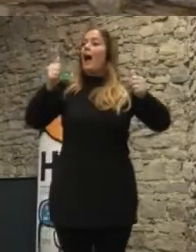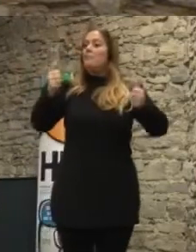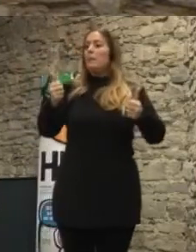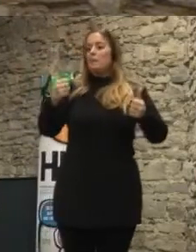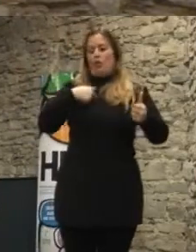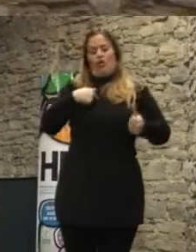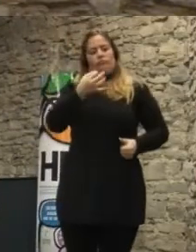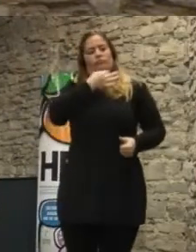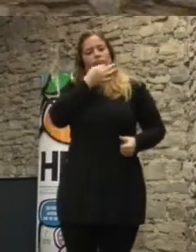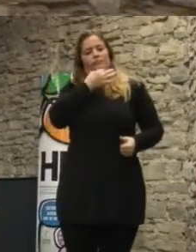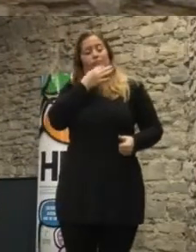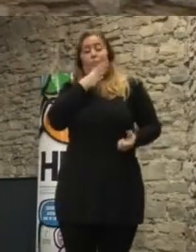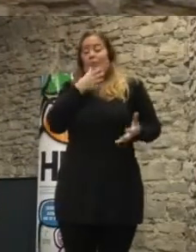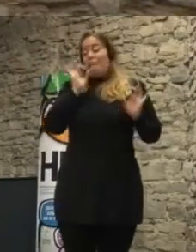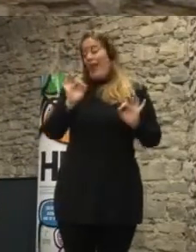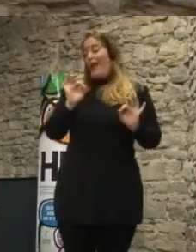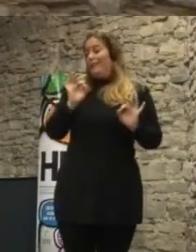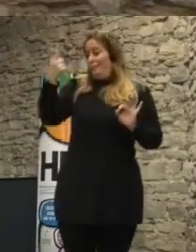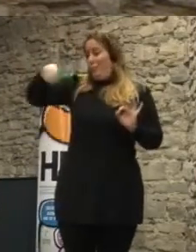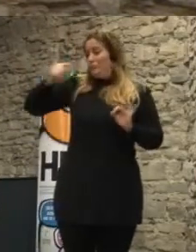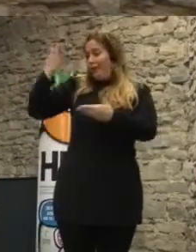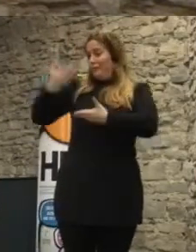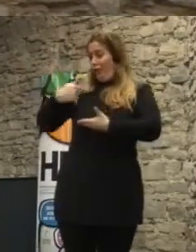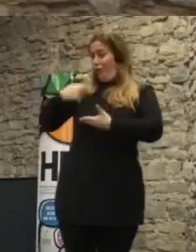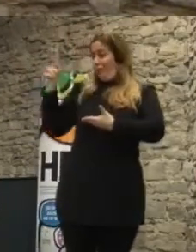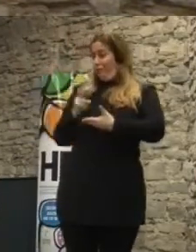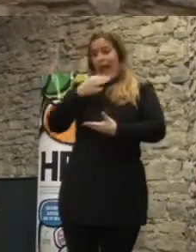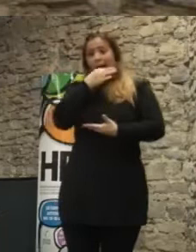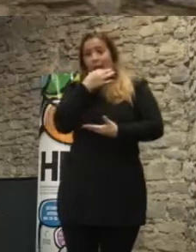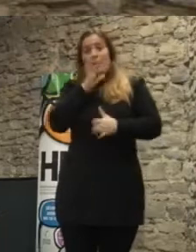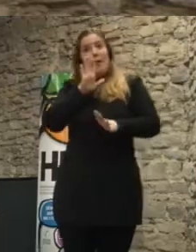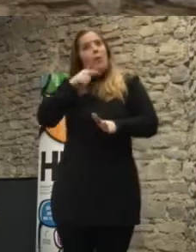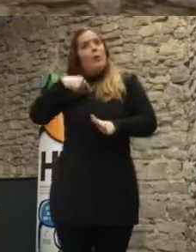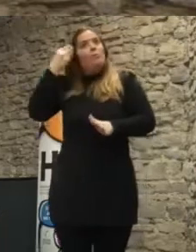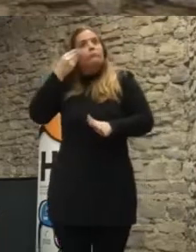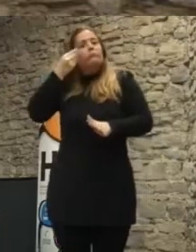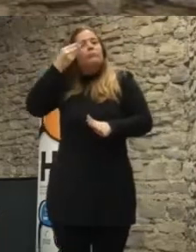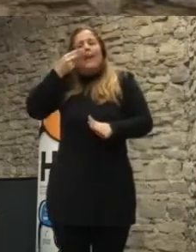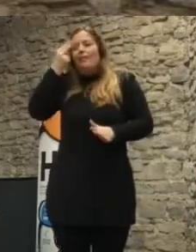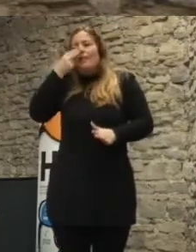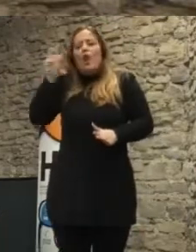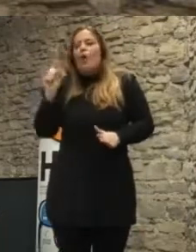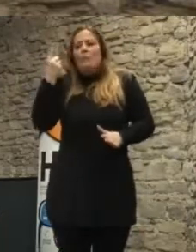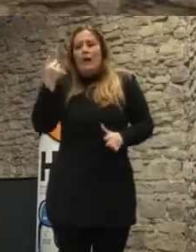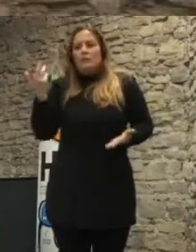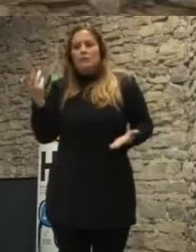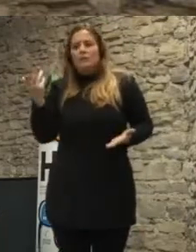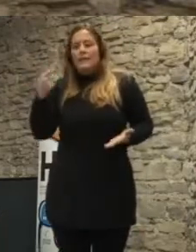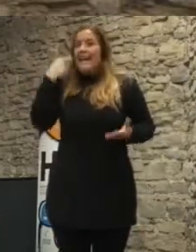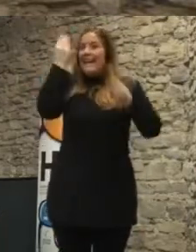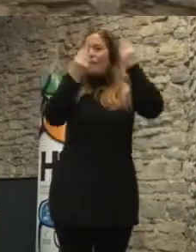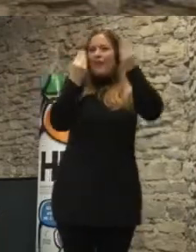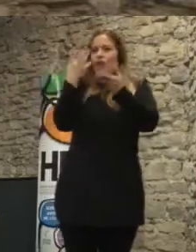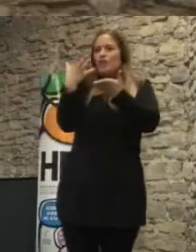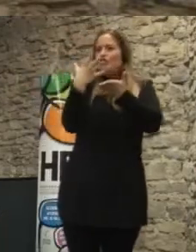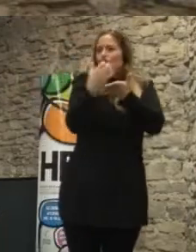hablaré yo, porque para eso me habéis invitado, pero yo creo que lo más interesante sería que pues, estas reflexiones pudiesen